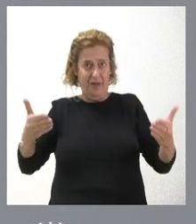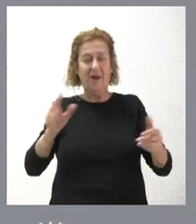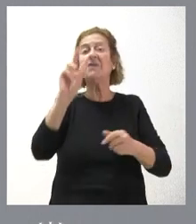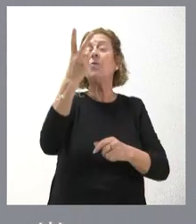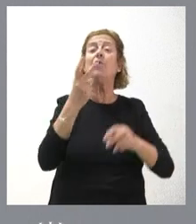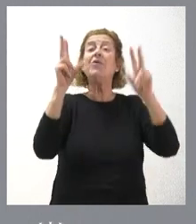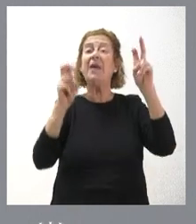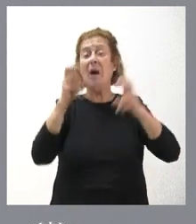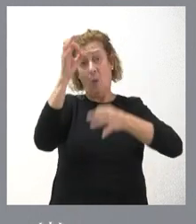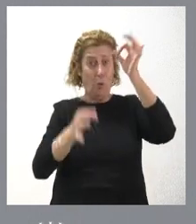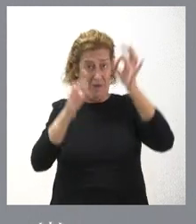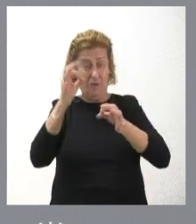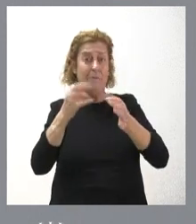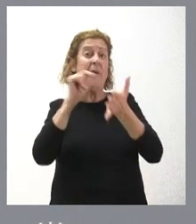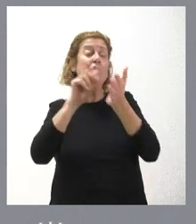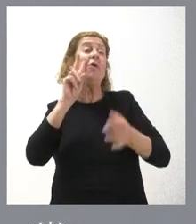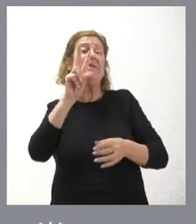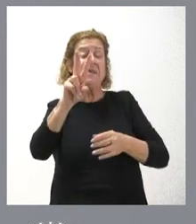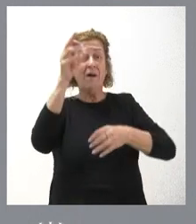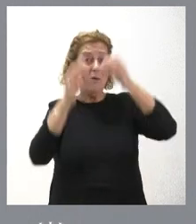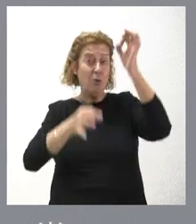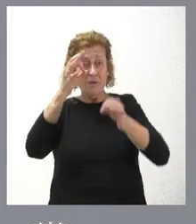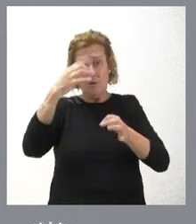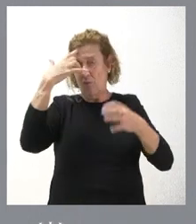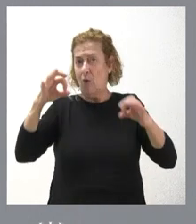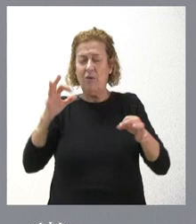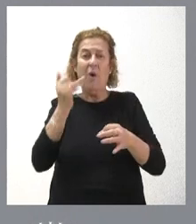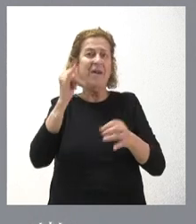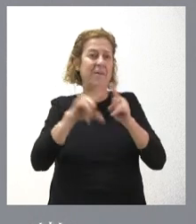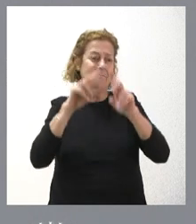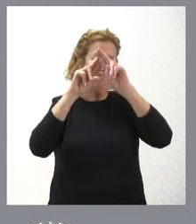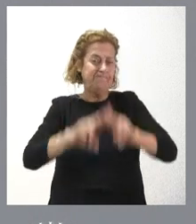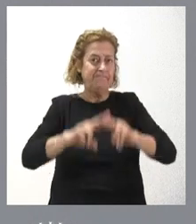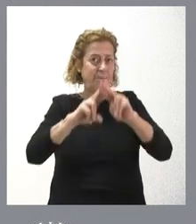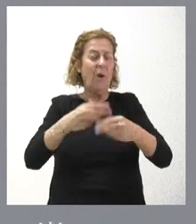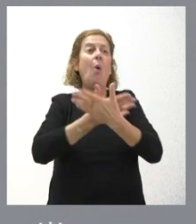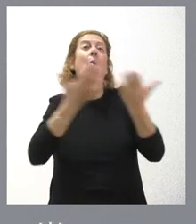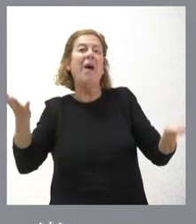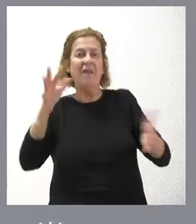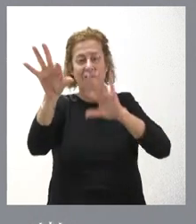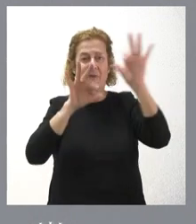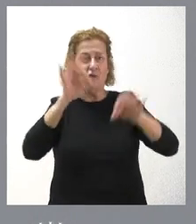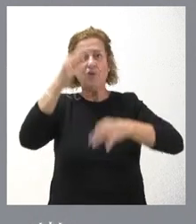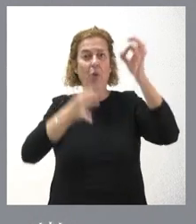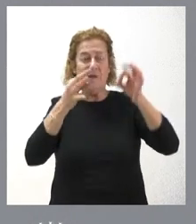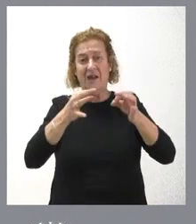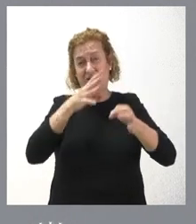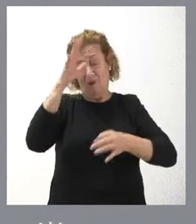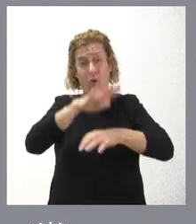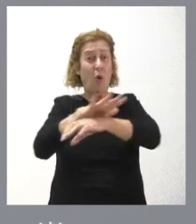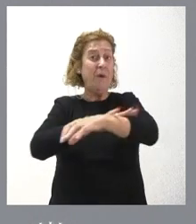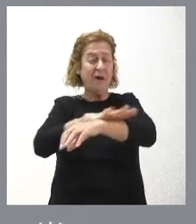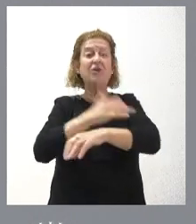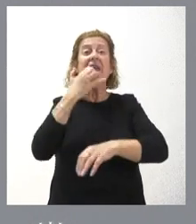jurídico desde el punto de vista jurídico pues lógicamente habrá que analizar Cuáles son las decisiones jurídicas que se toman por parte del gobierno si alguna de esas